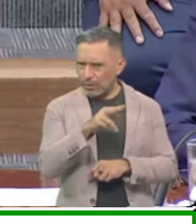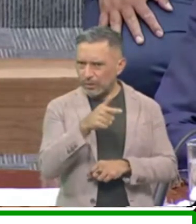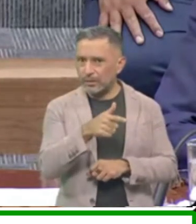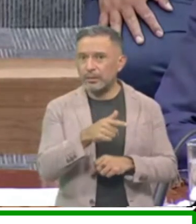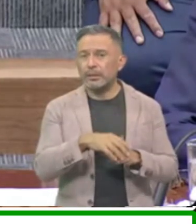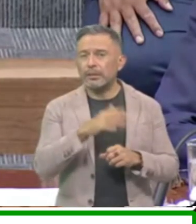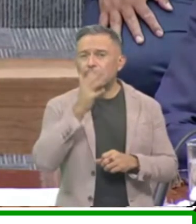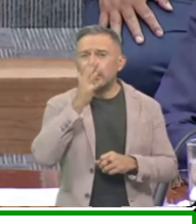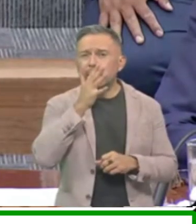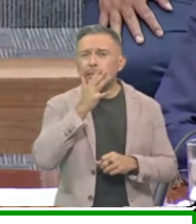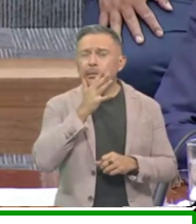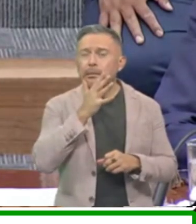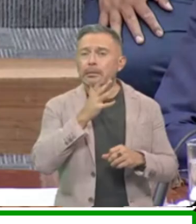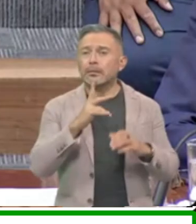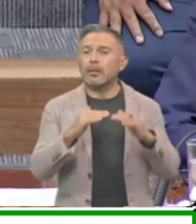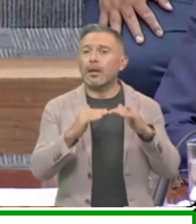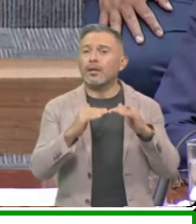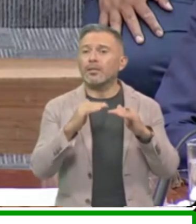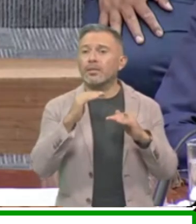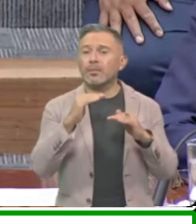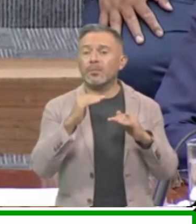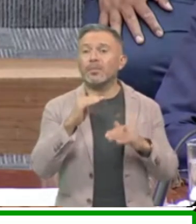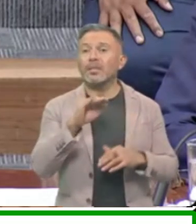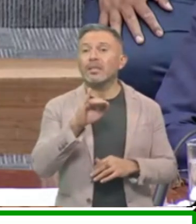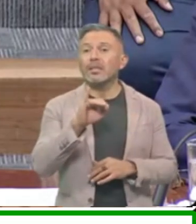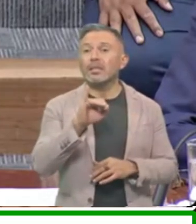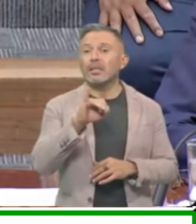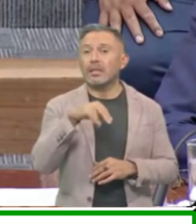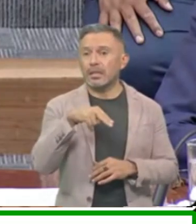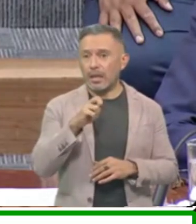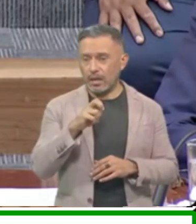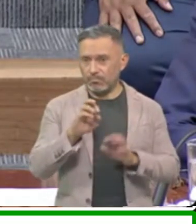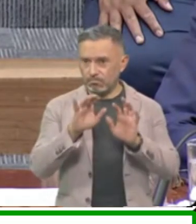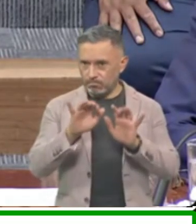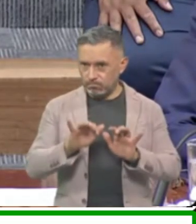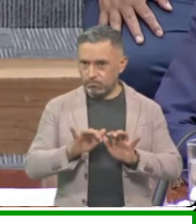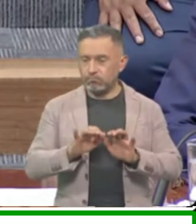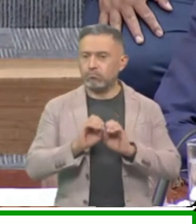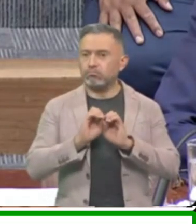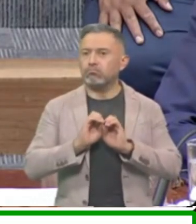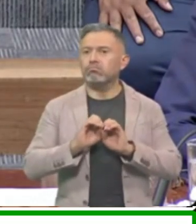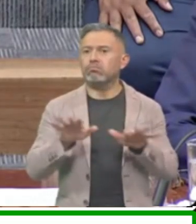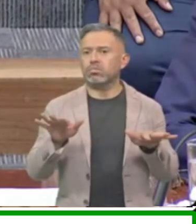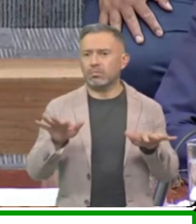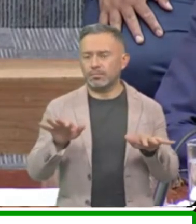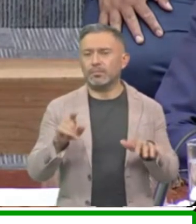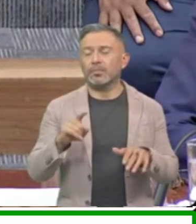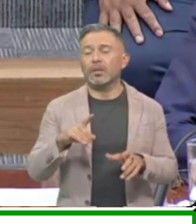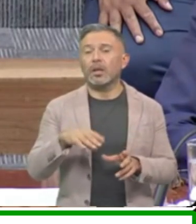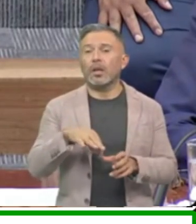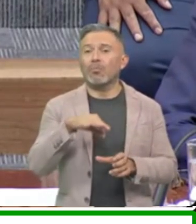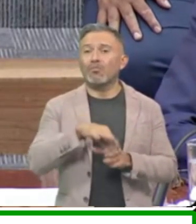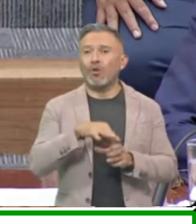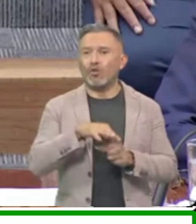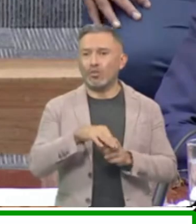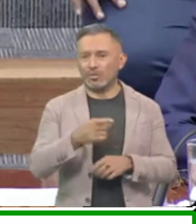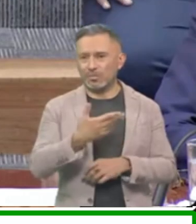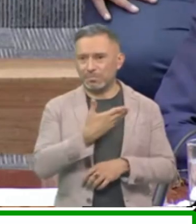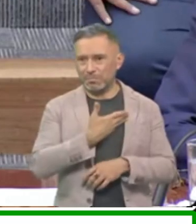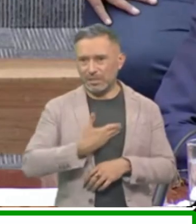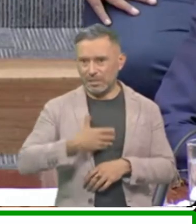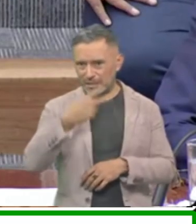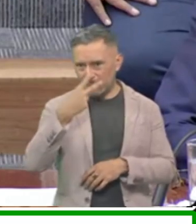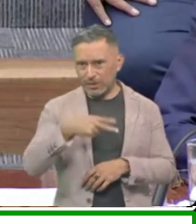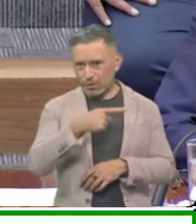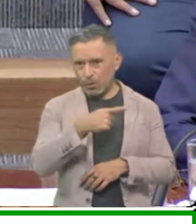diferencia de lo que el INE reportó en los votos a la presidencia con